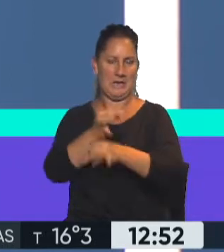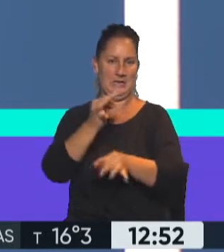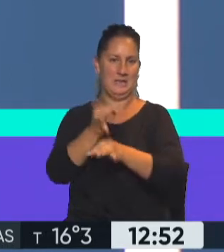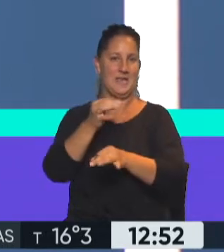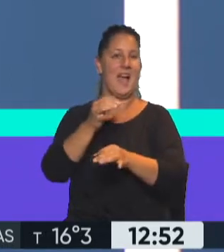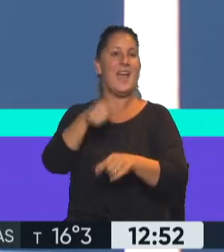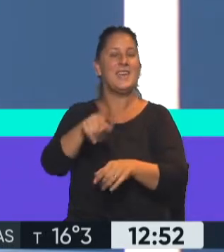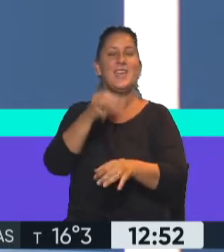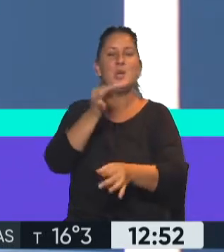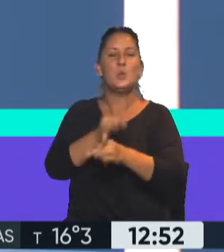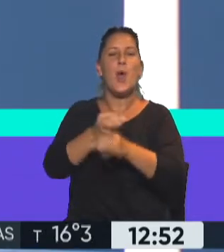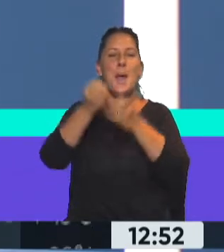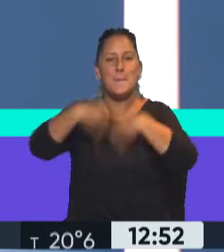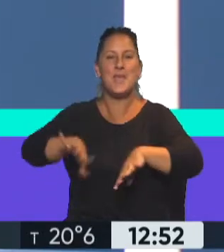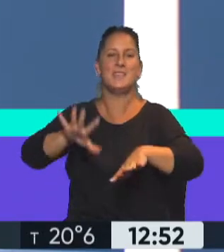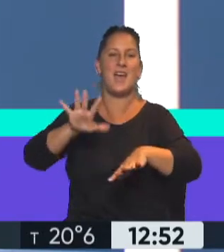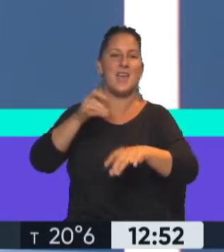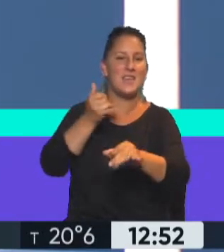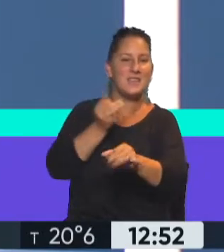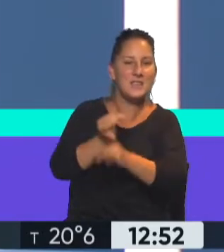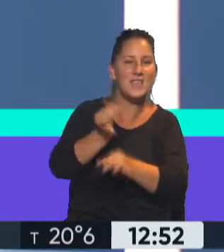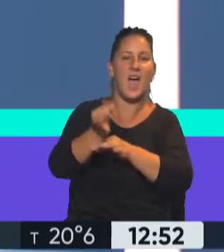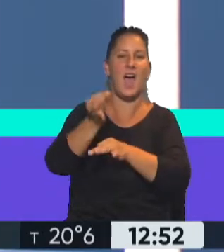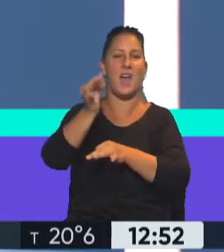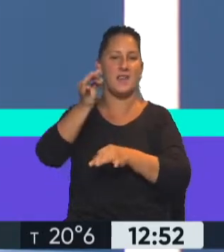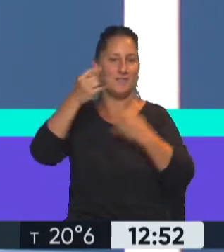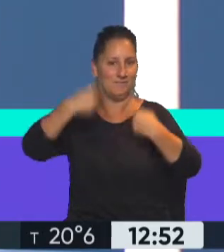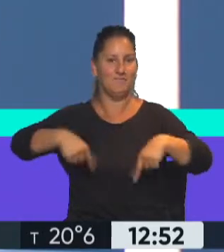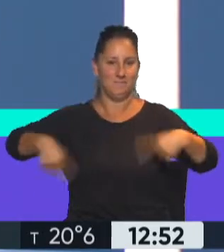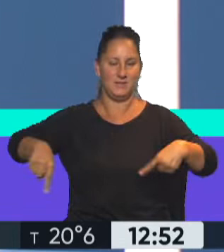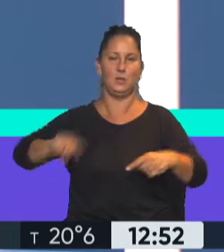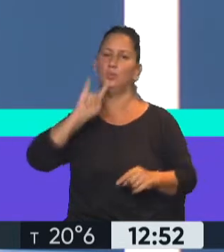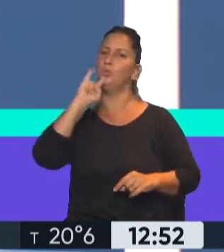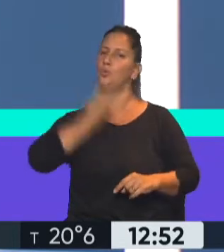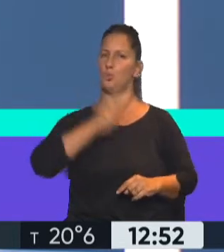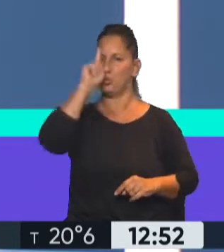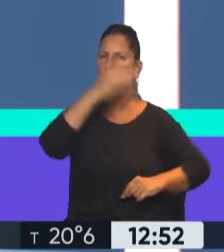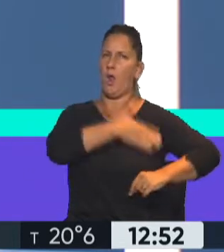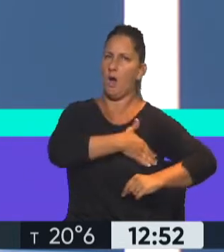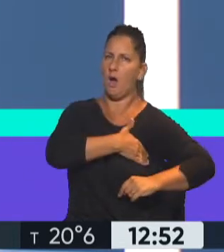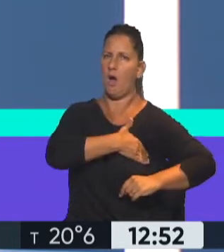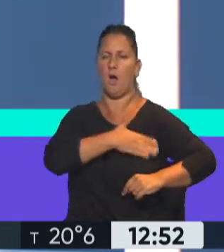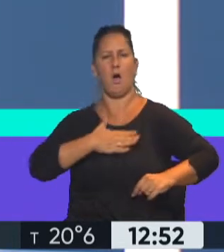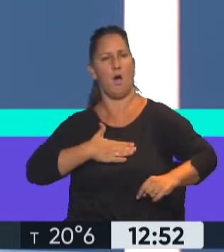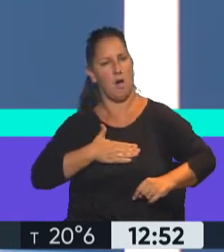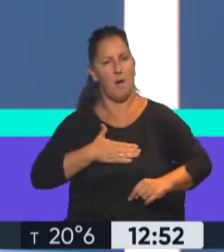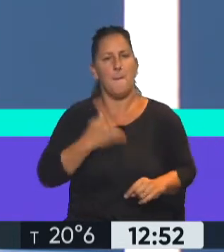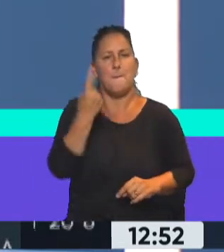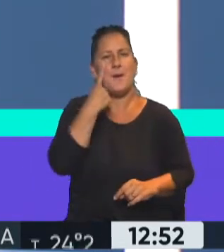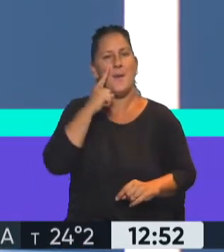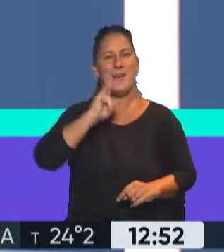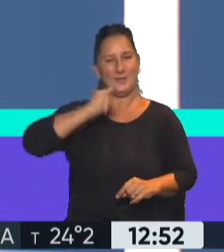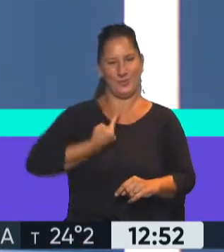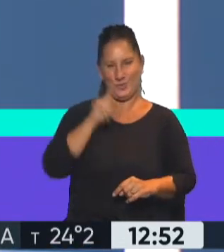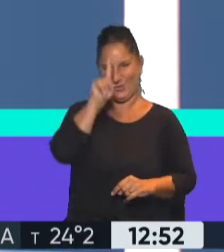democrático que uno tiene la educación y la educación para salud esto de hacerse el autoexamen tocarse los pechos para ver si uno tiene alguna